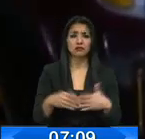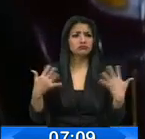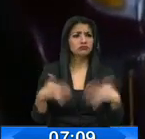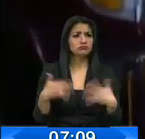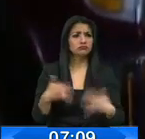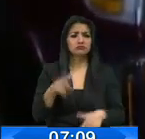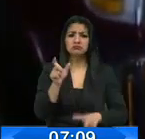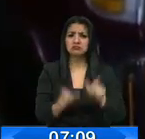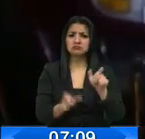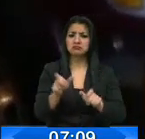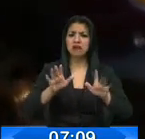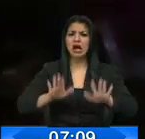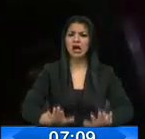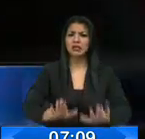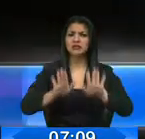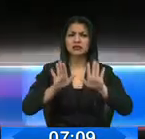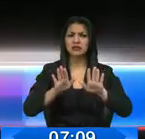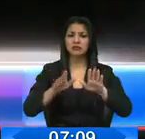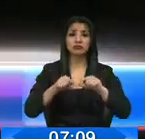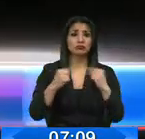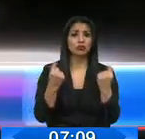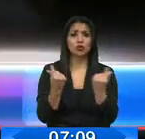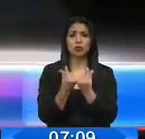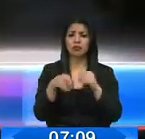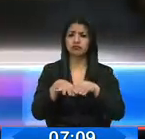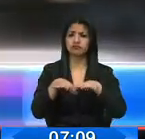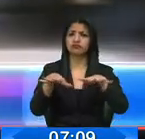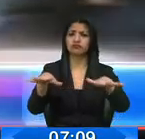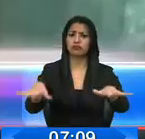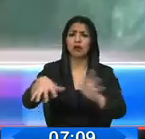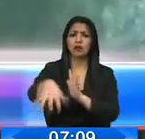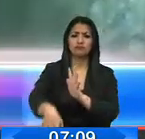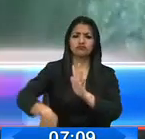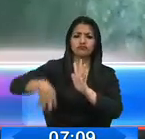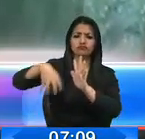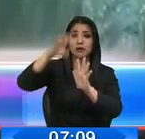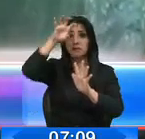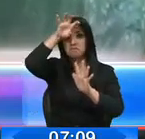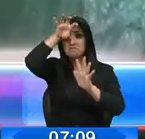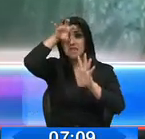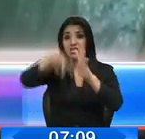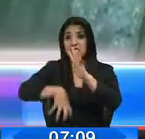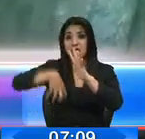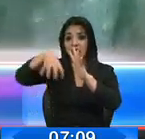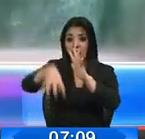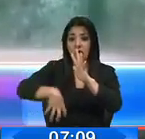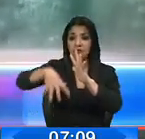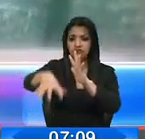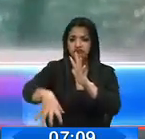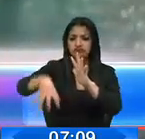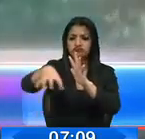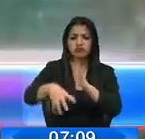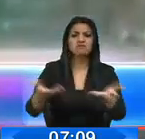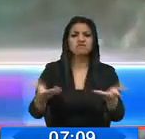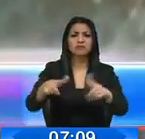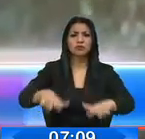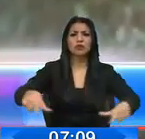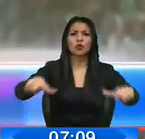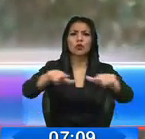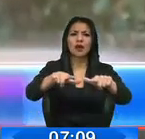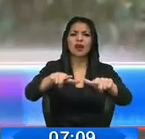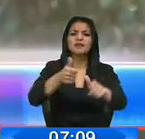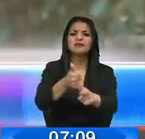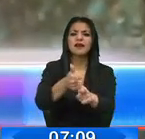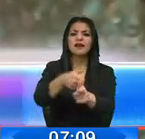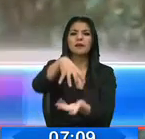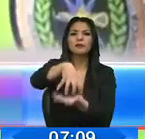que aparentemente estaría operando toda una red dedicada a la explotación minera, que las rocas salen de las minas ubicadas en la zona de Buenos Aires,